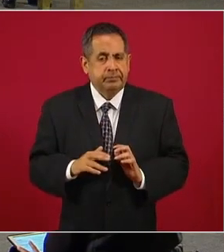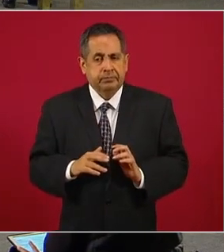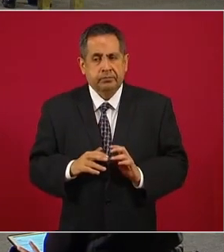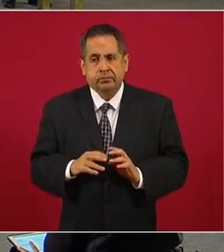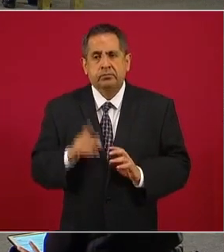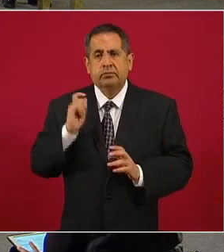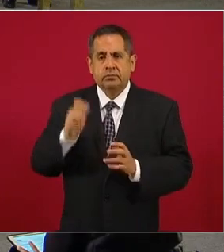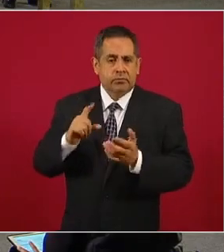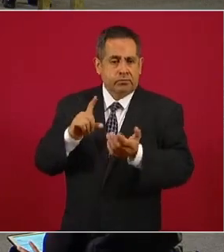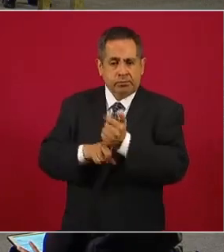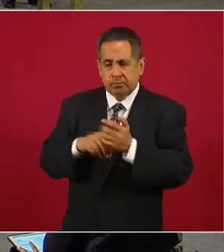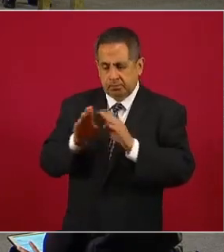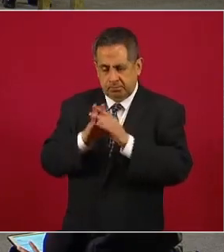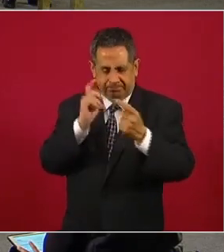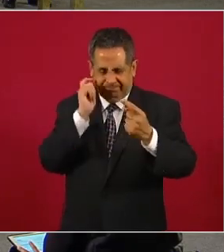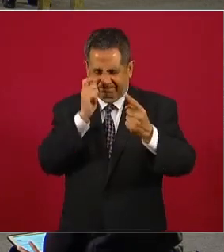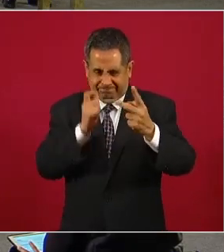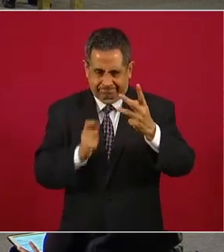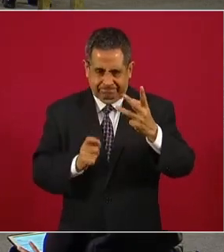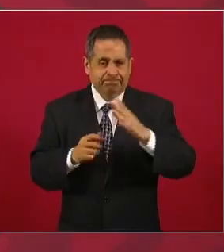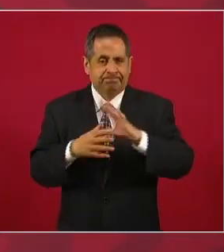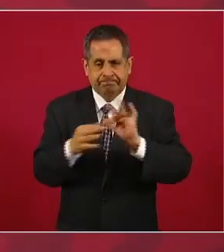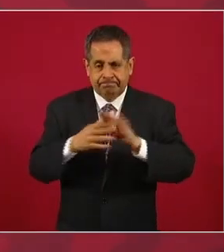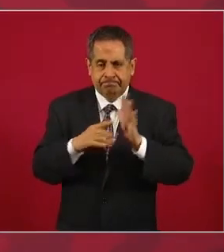lo más ampliamente posible.